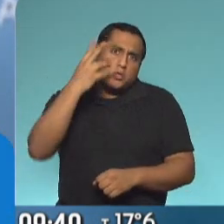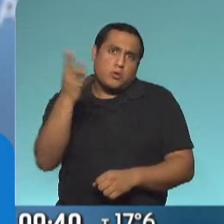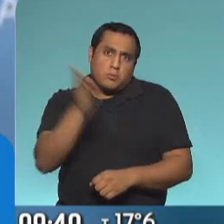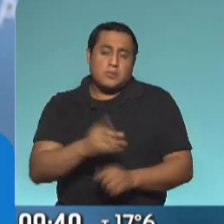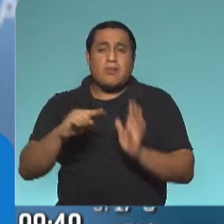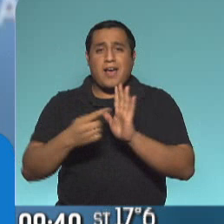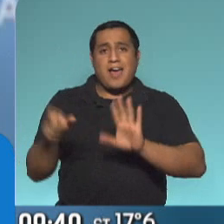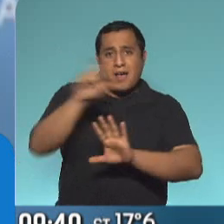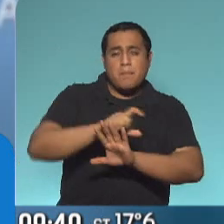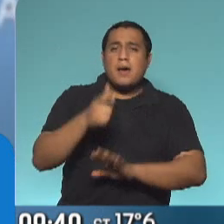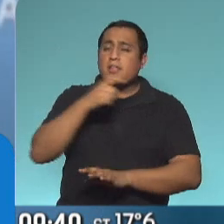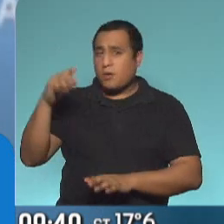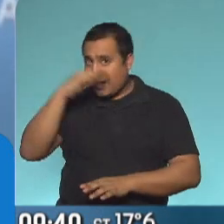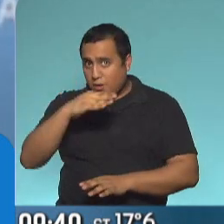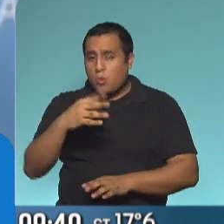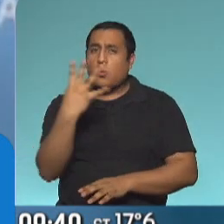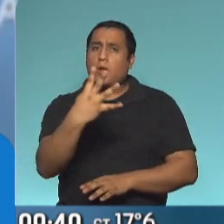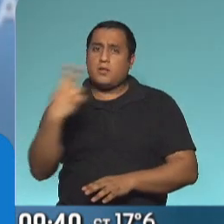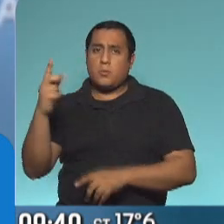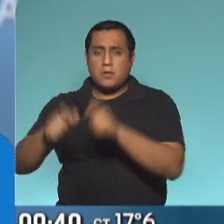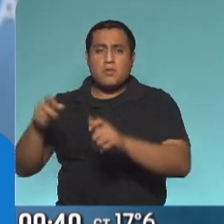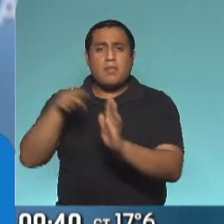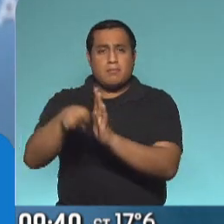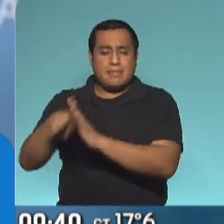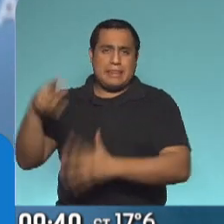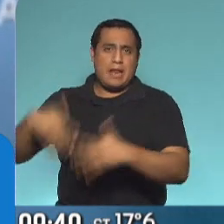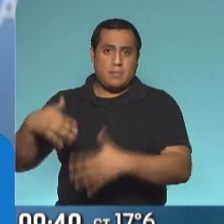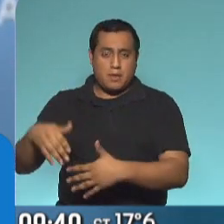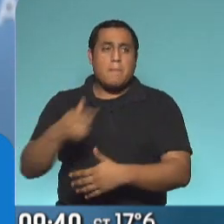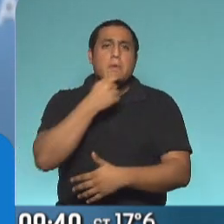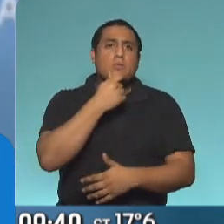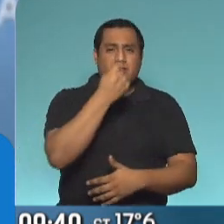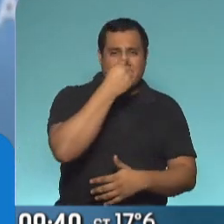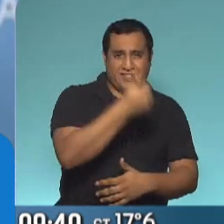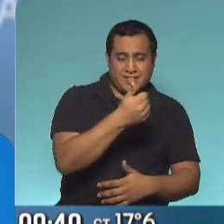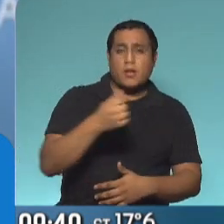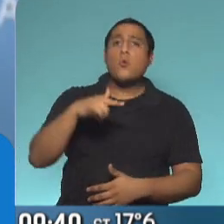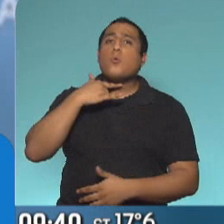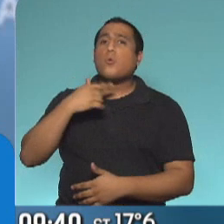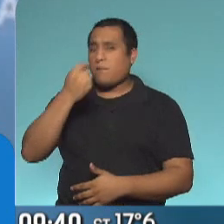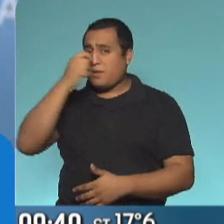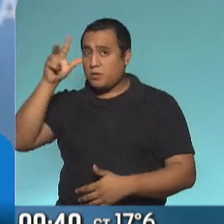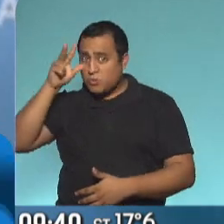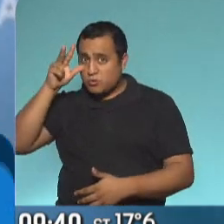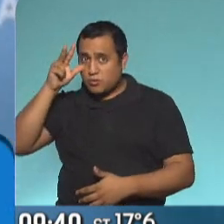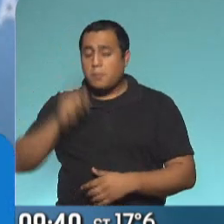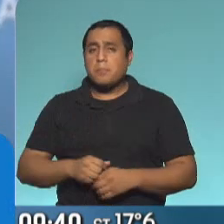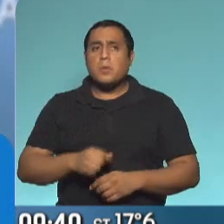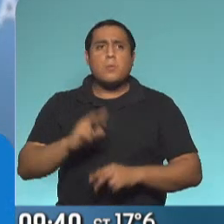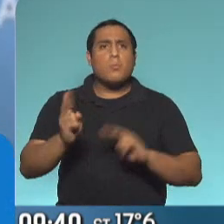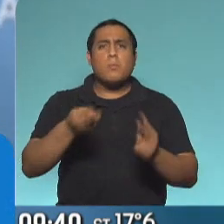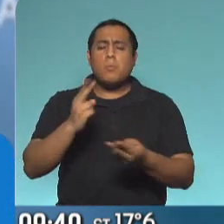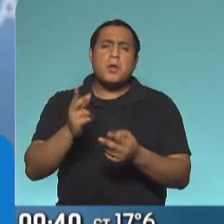está en ambas en rionegro hay 42 personas internadas en terapia intensiva en mendoza 26 en jujuy 28 la letalidad